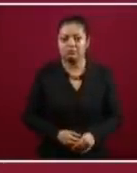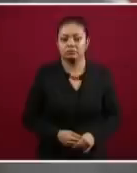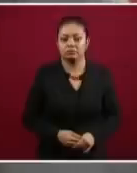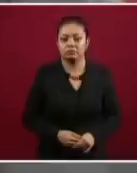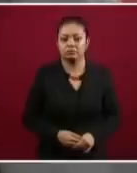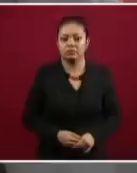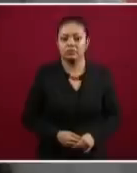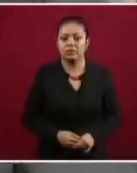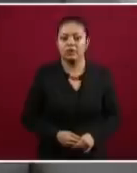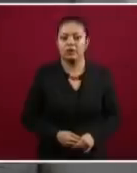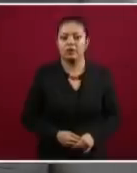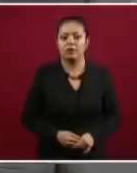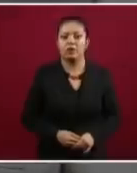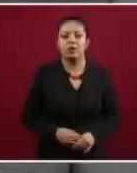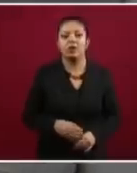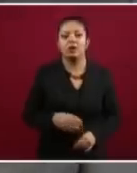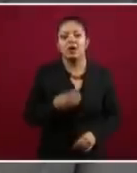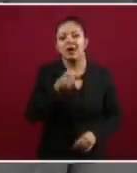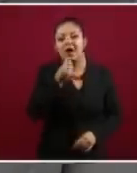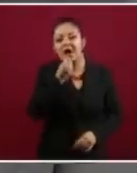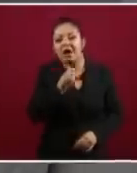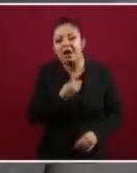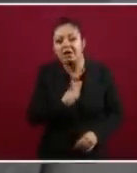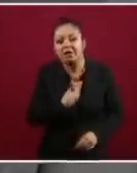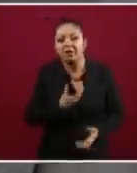Aunque se esté pensando que